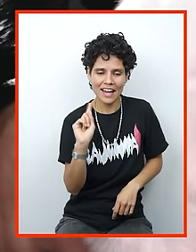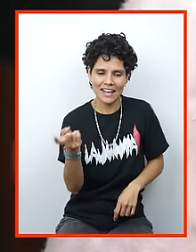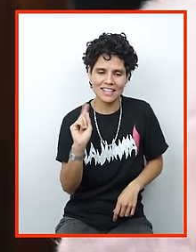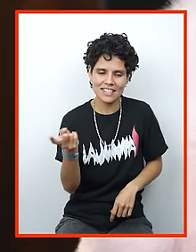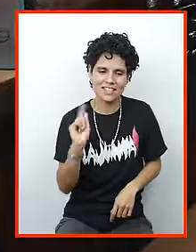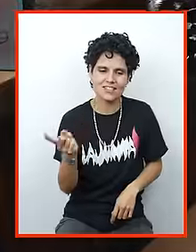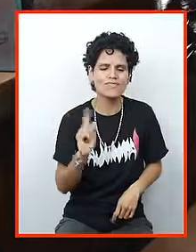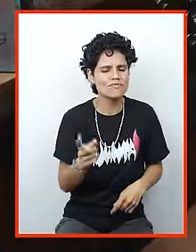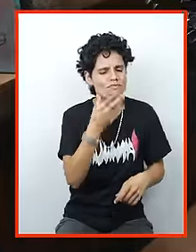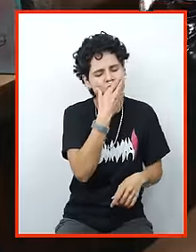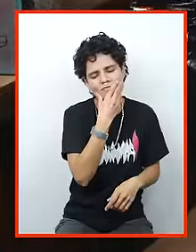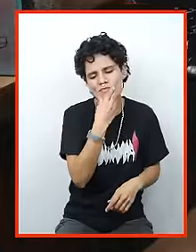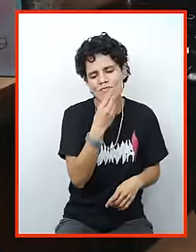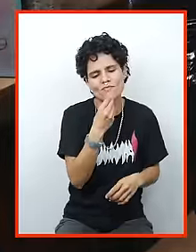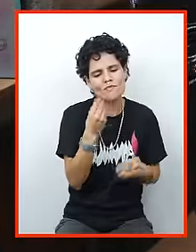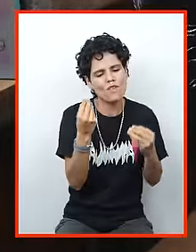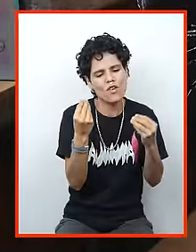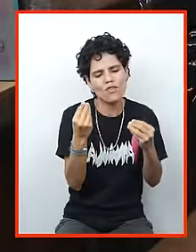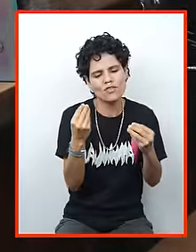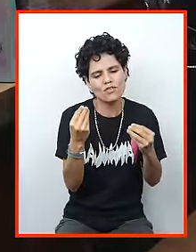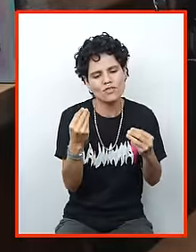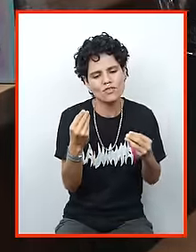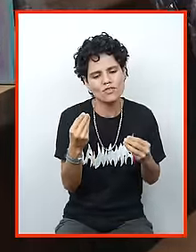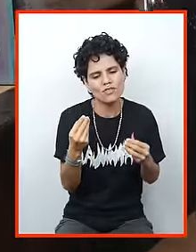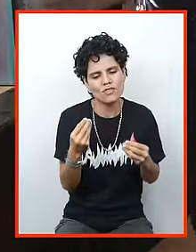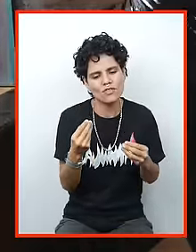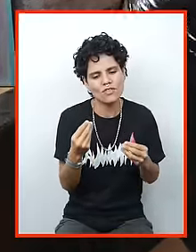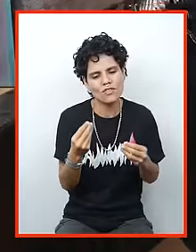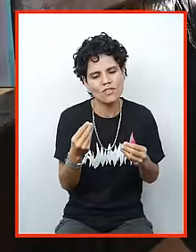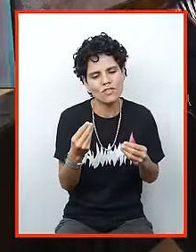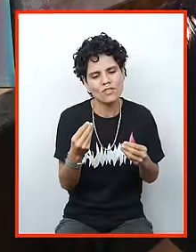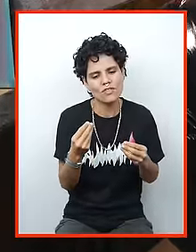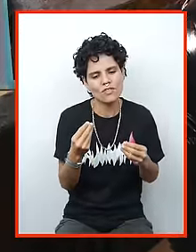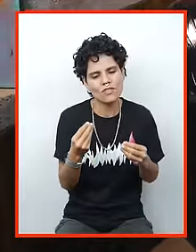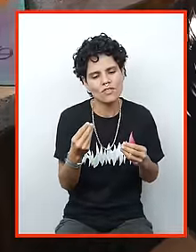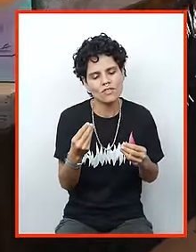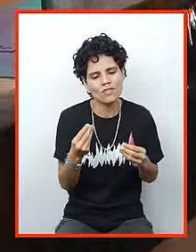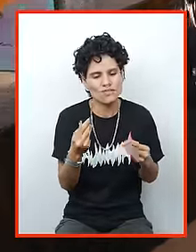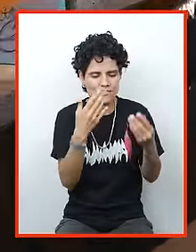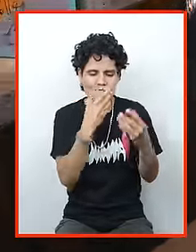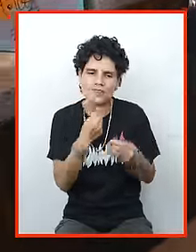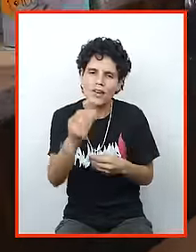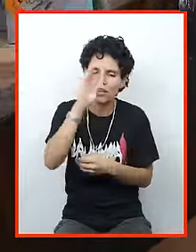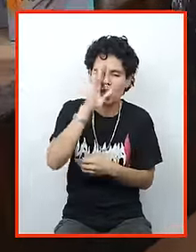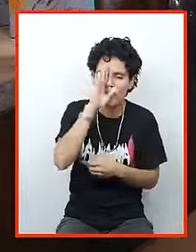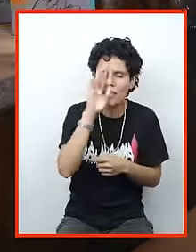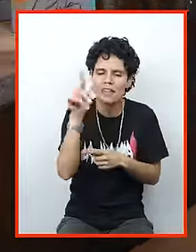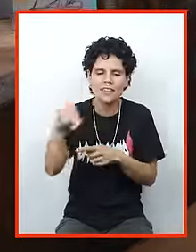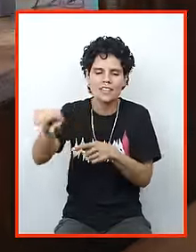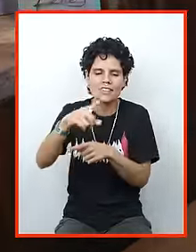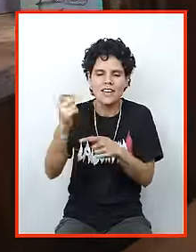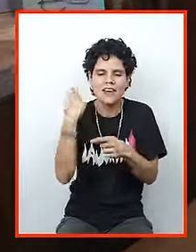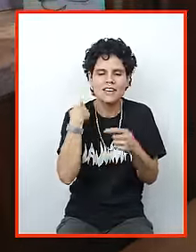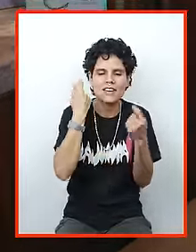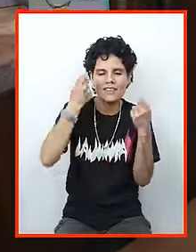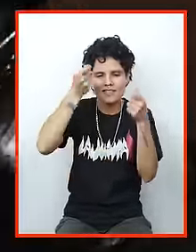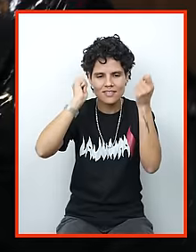mi amor. Sí, mi amor, te ves muy guapa. Lo que pasa es que cada día estás más bella. Acá andan los perritos ahí haciéndote el